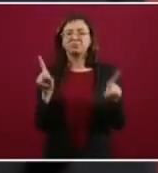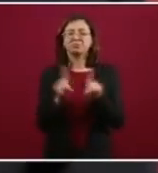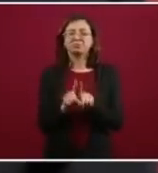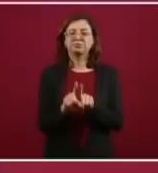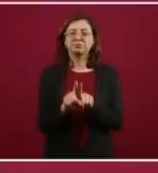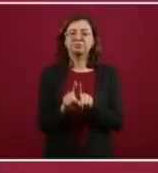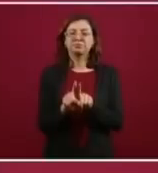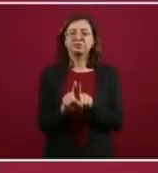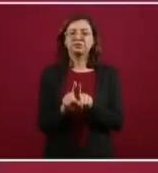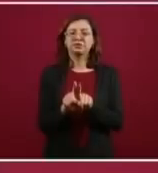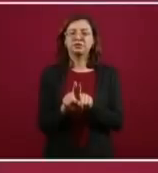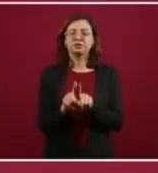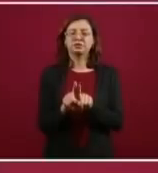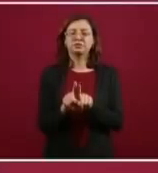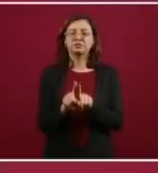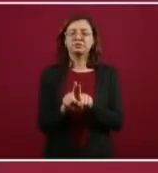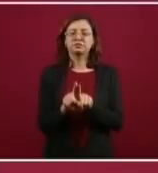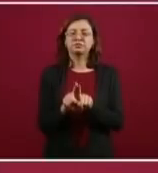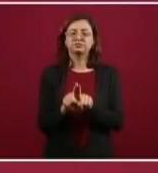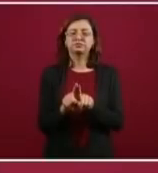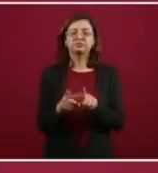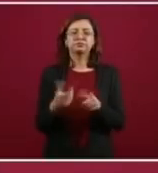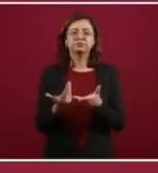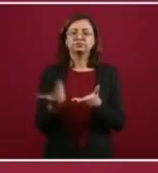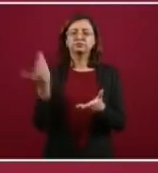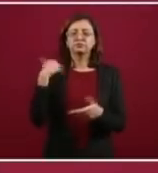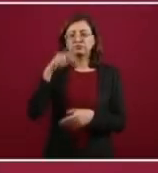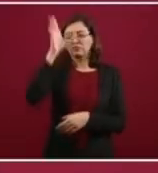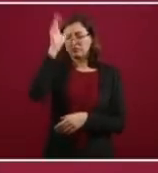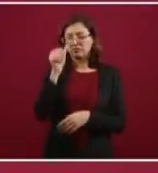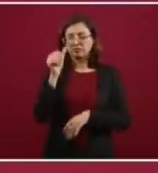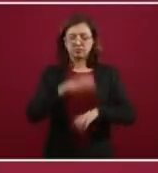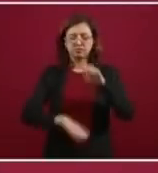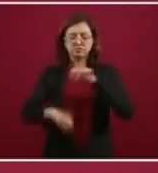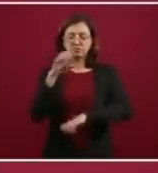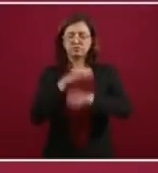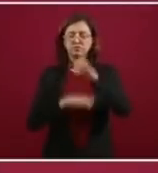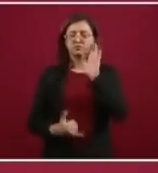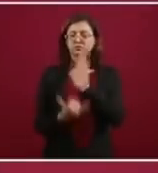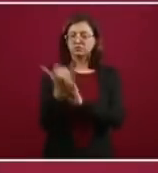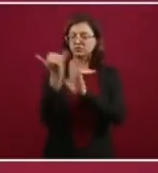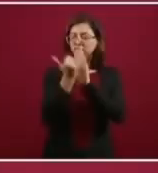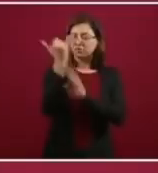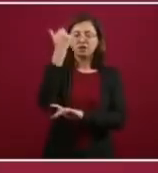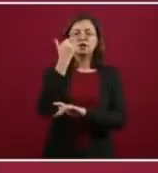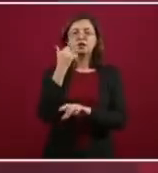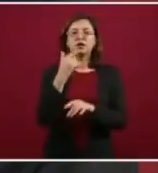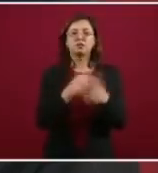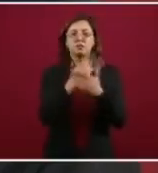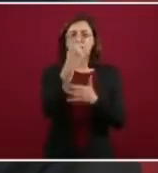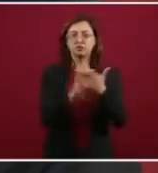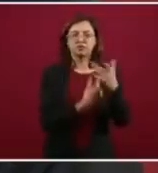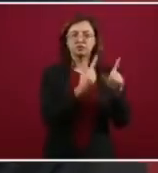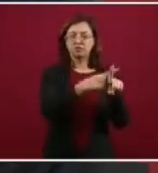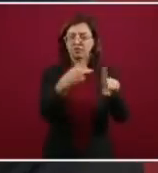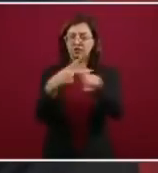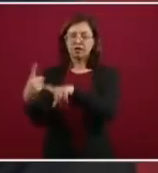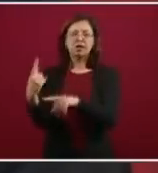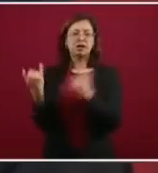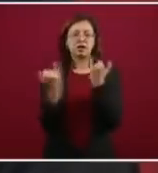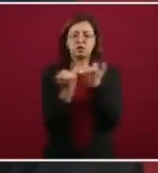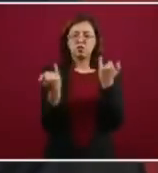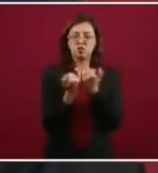con el acuerdo empresarial para la infraestructura, que en vez